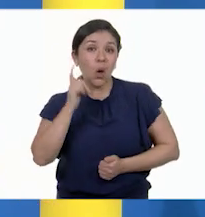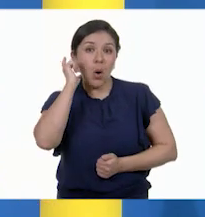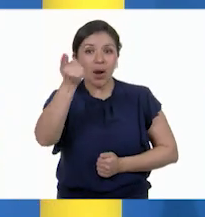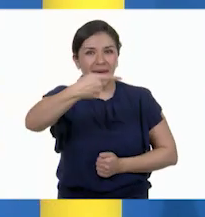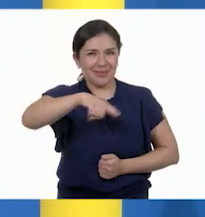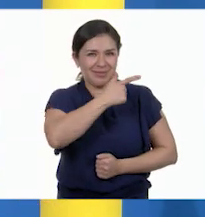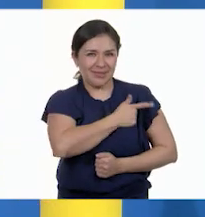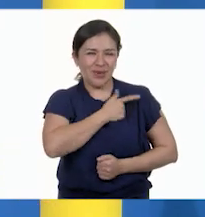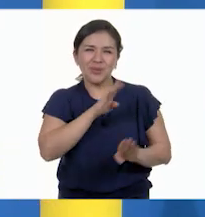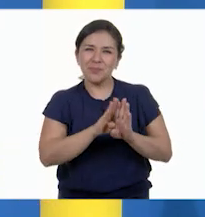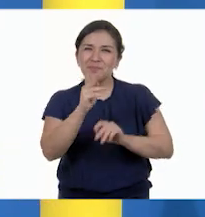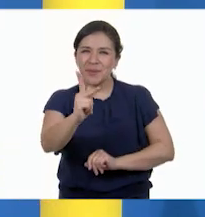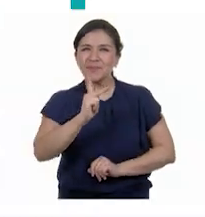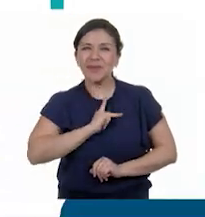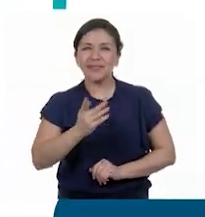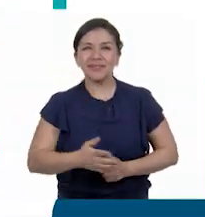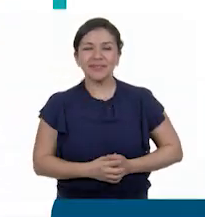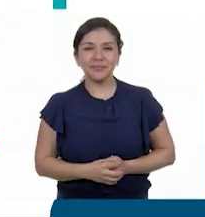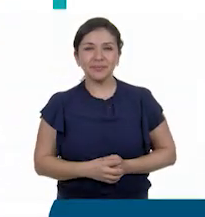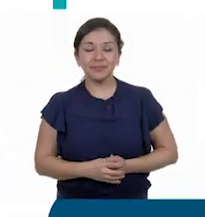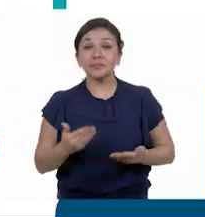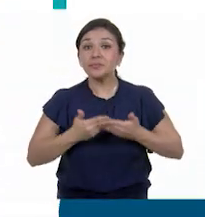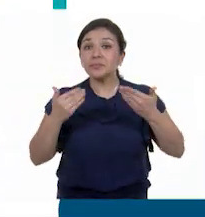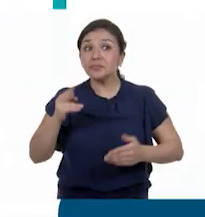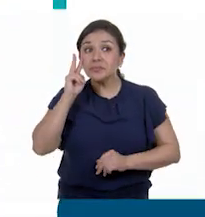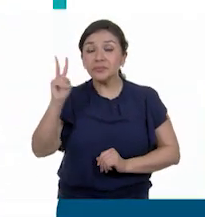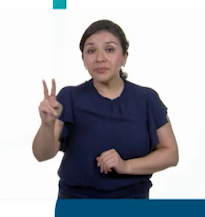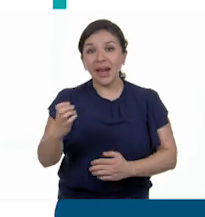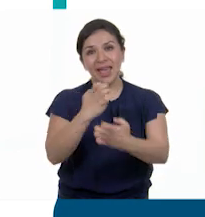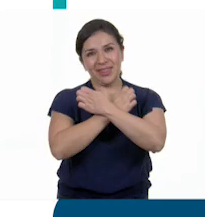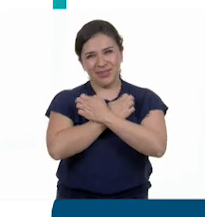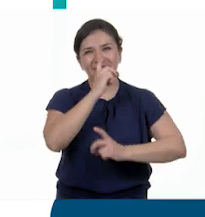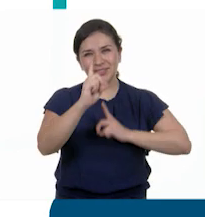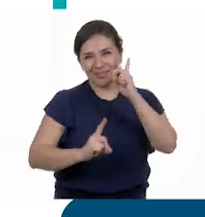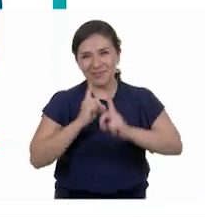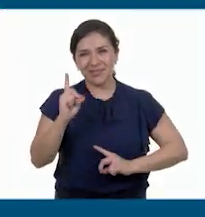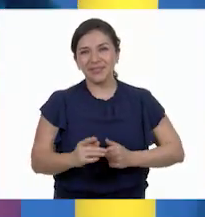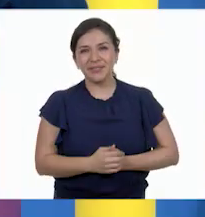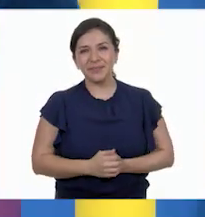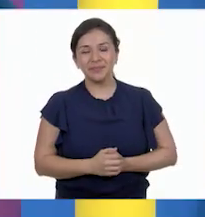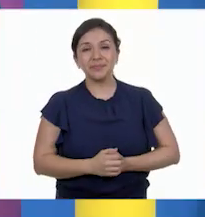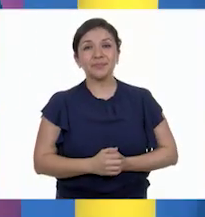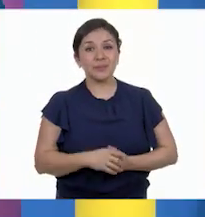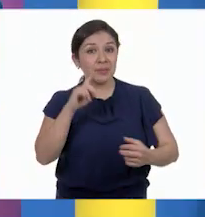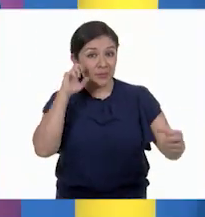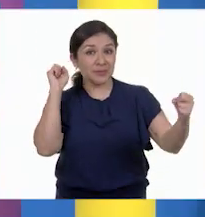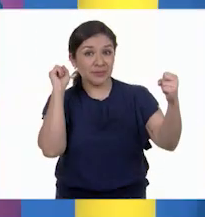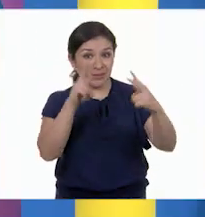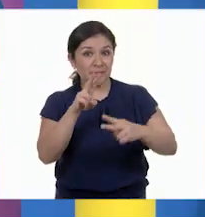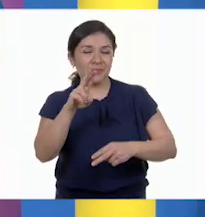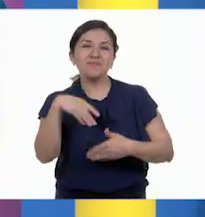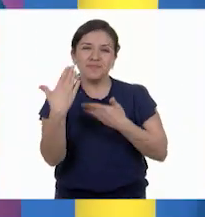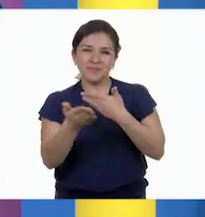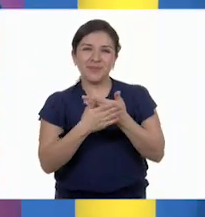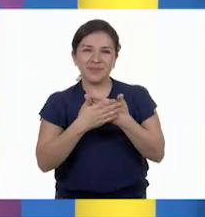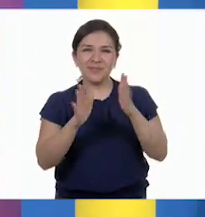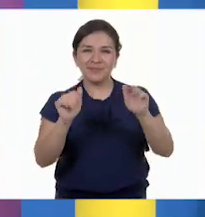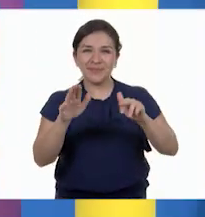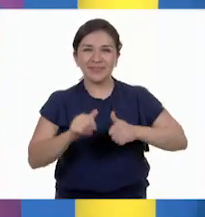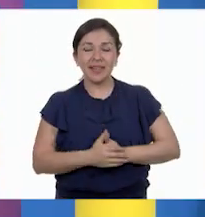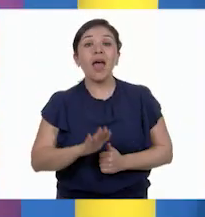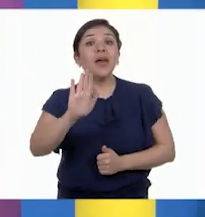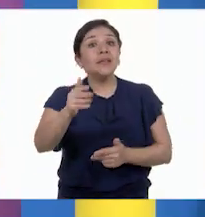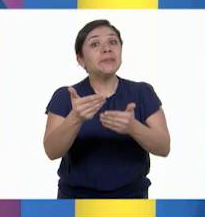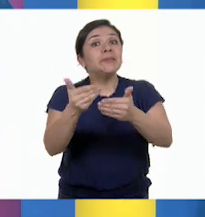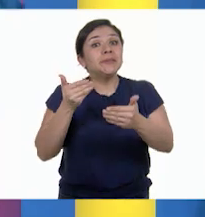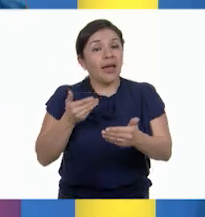hayan disfrutado tanto como nosotros. A continuación, educación física. Nos vemos hasta la próxima,